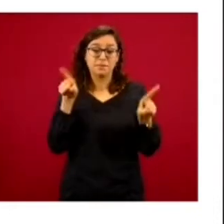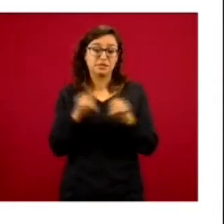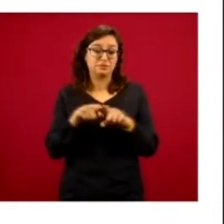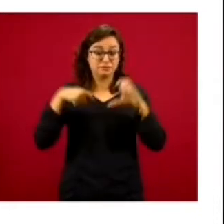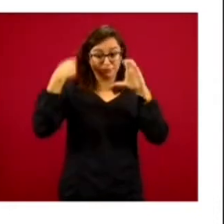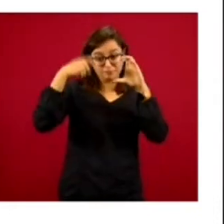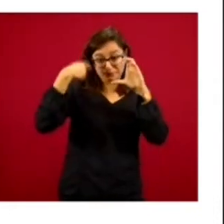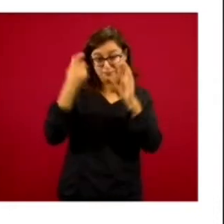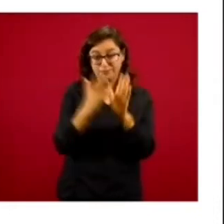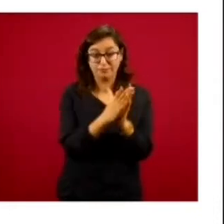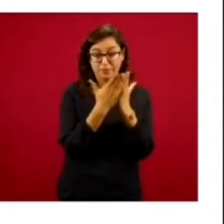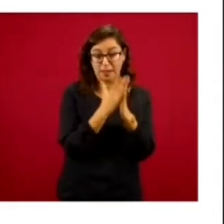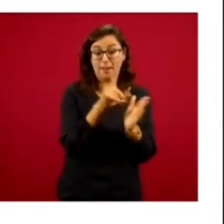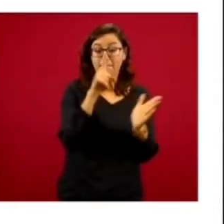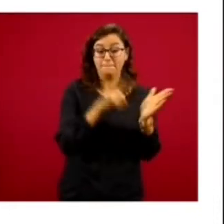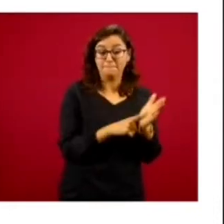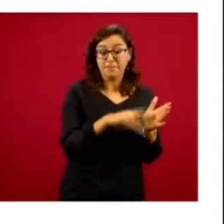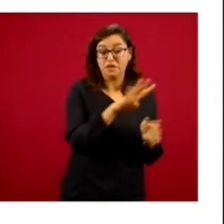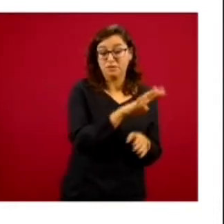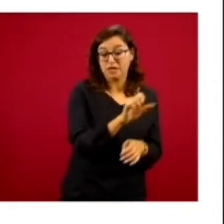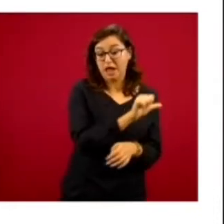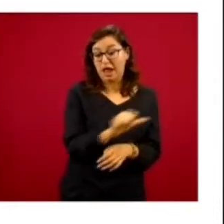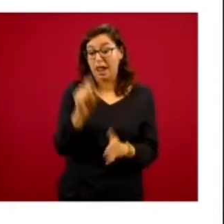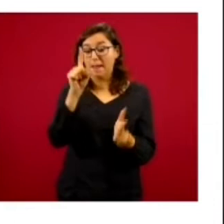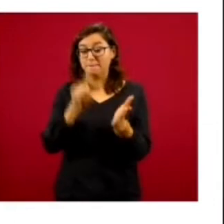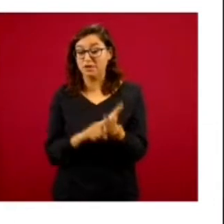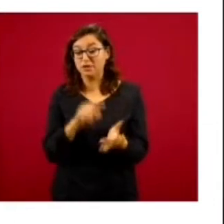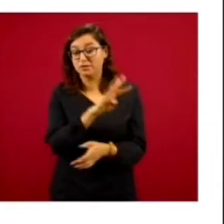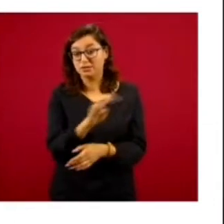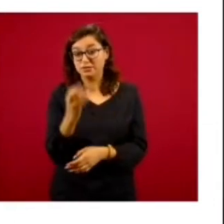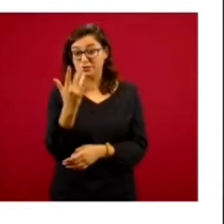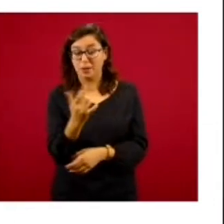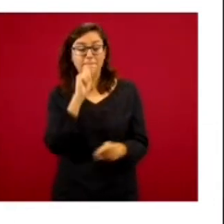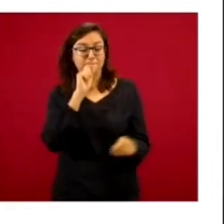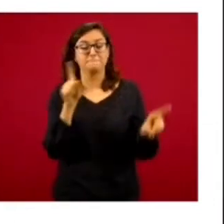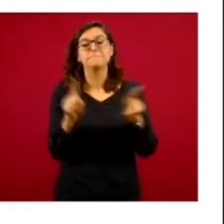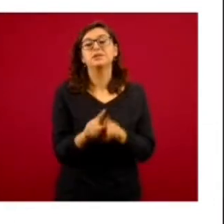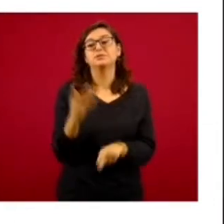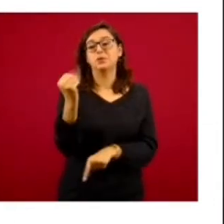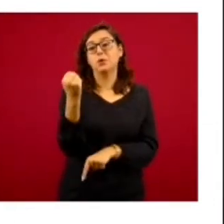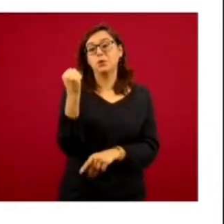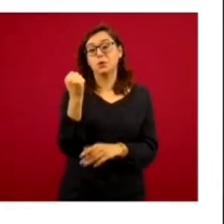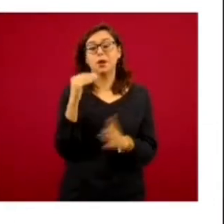la literatura mexicana de 1900 a 1950 también por 9 millones y